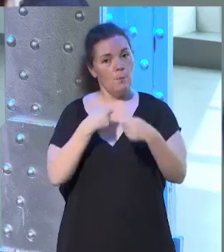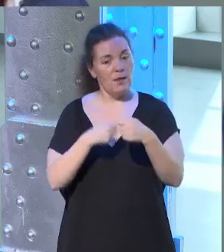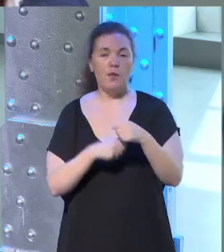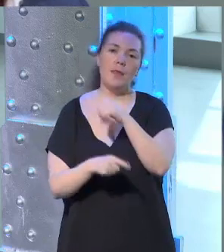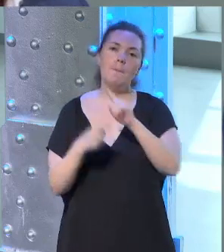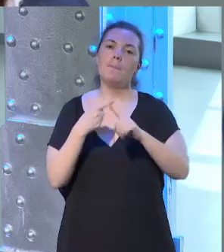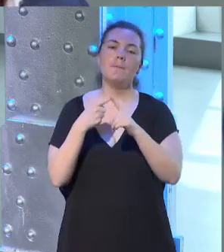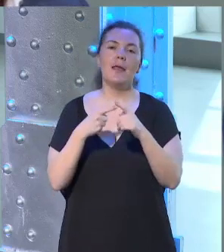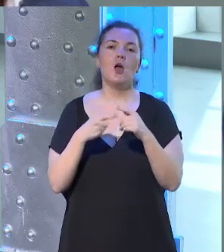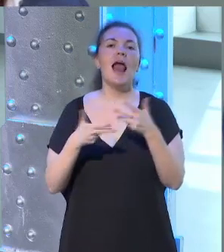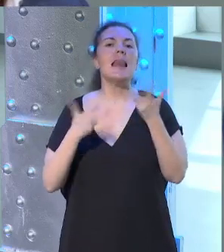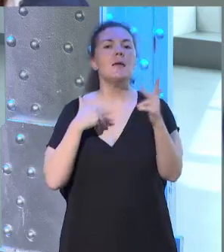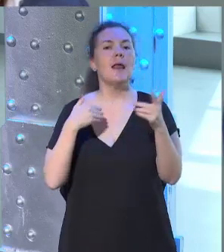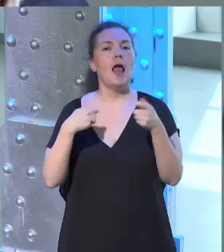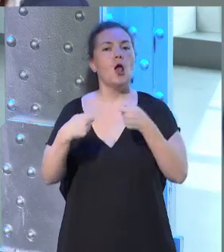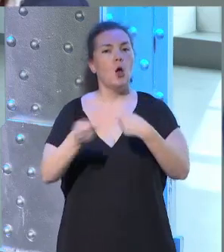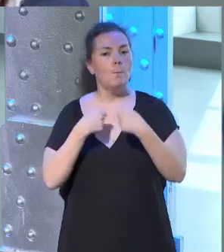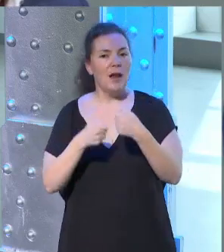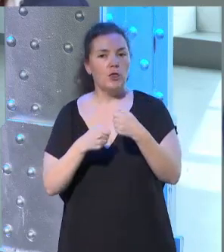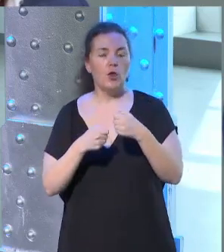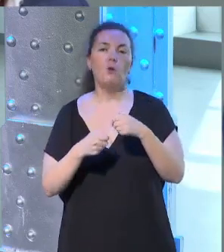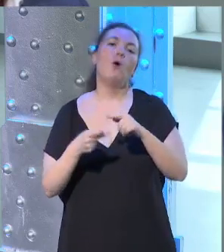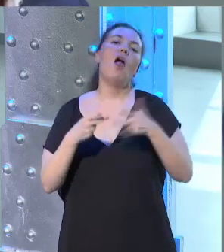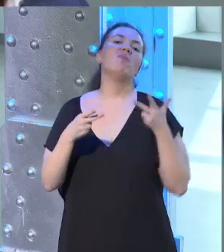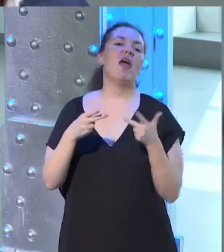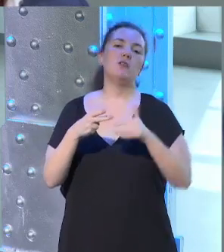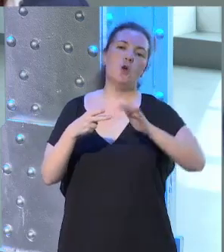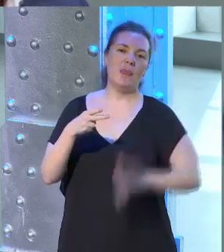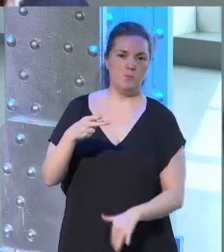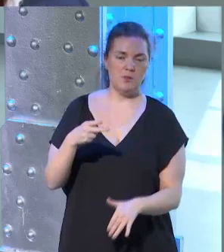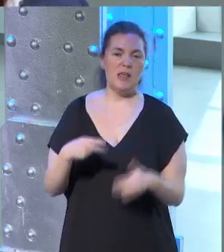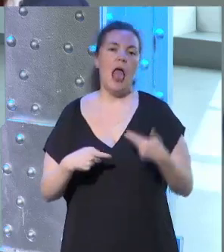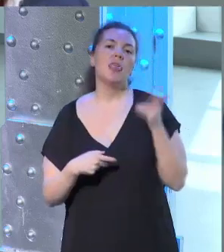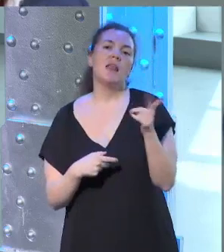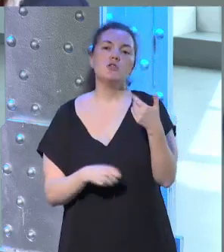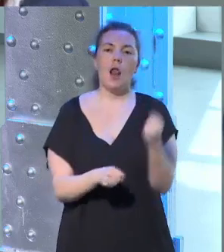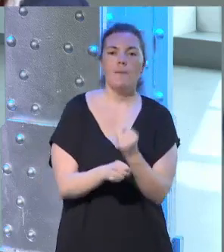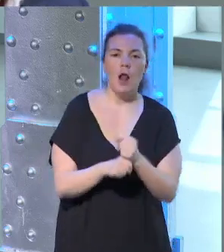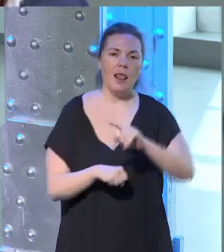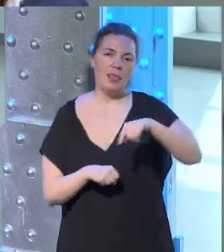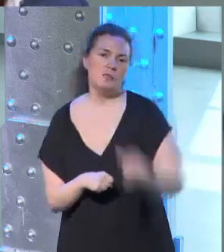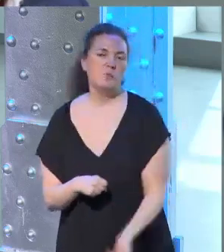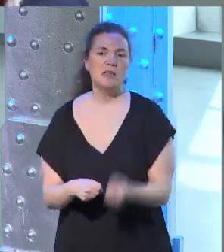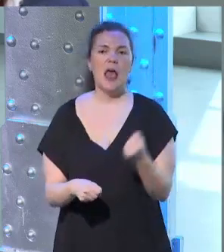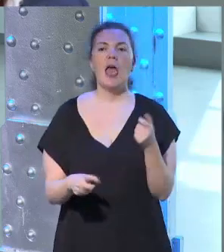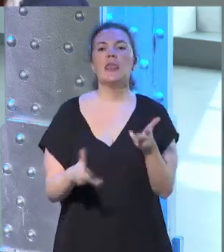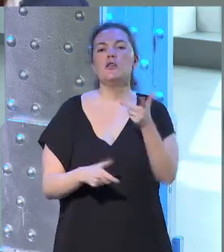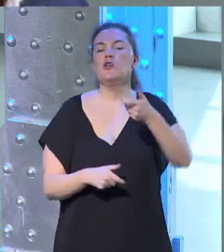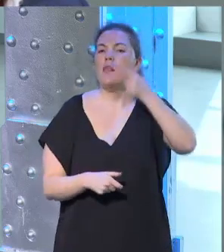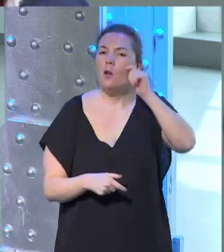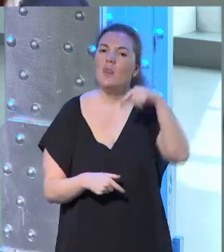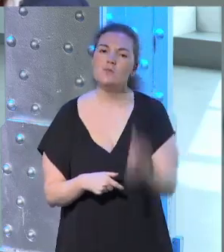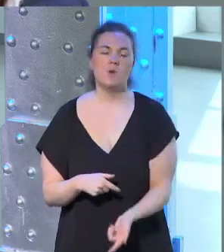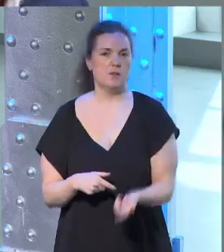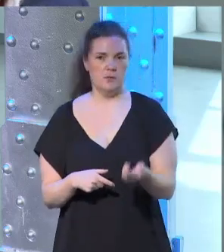comercio por encima de cualquier derecho. Del derecho al medio ambiente, de los derechos laborales, del derecho a la salud. Y ese es el mundo en